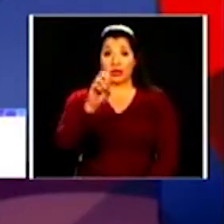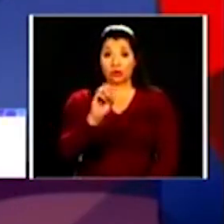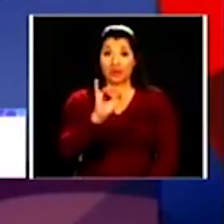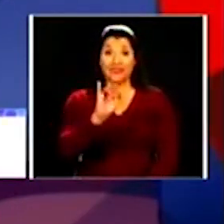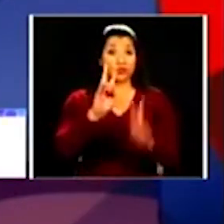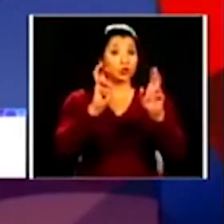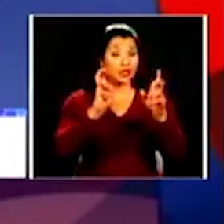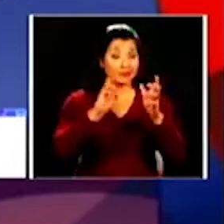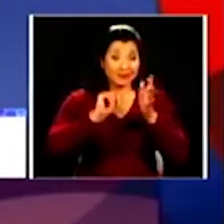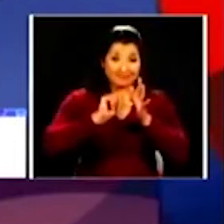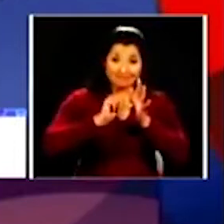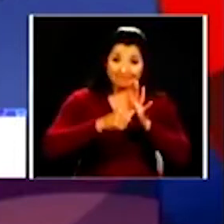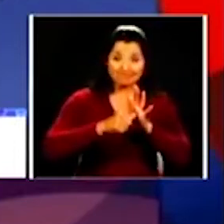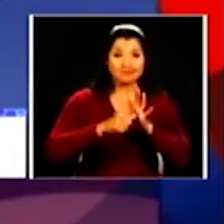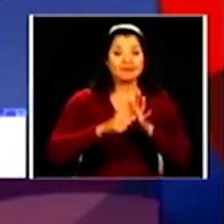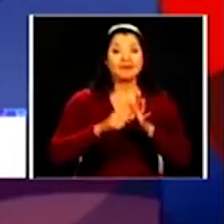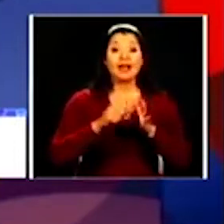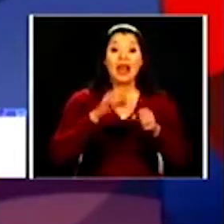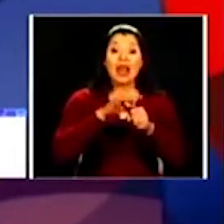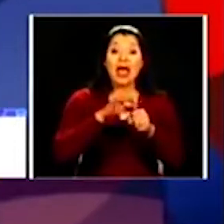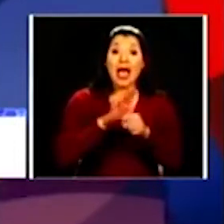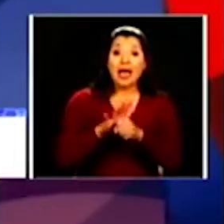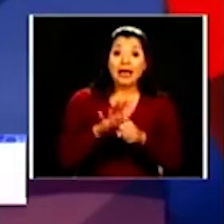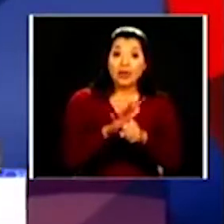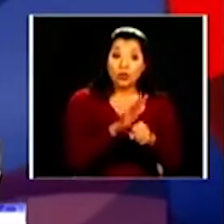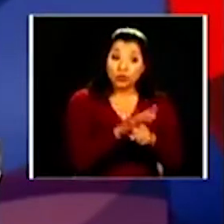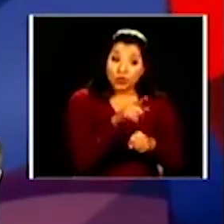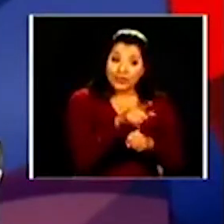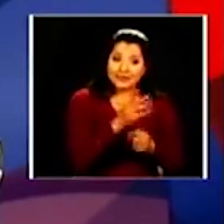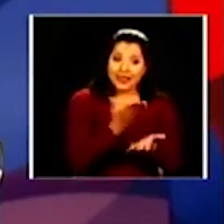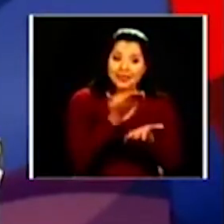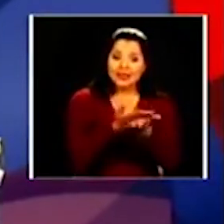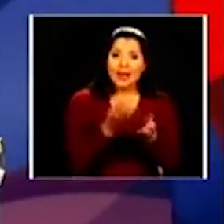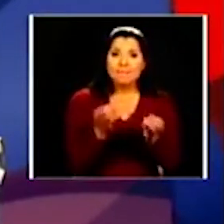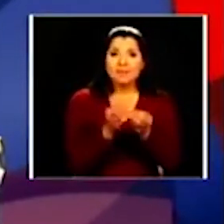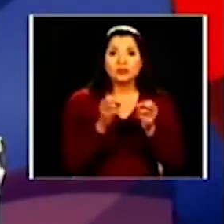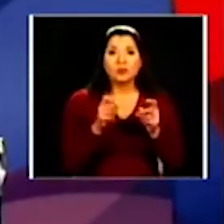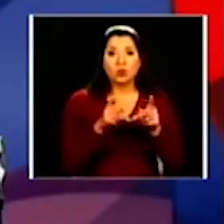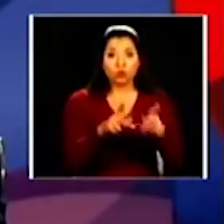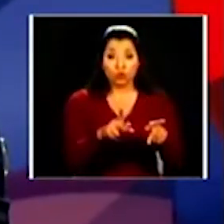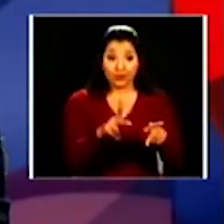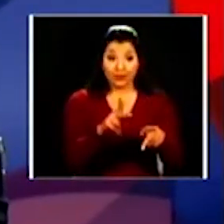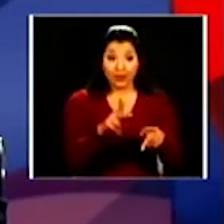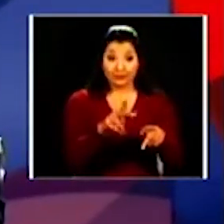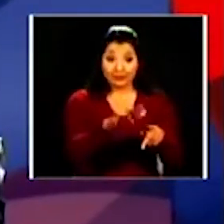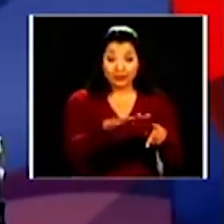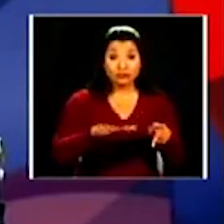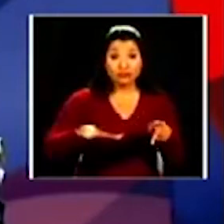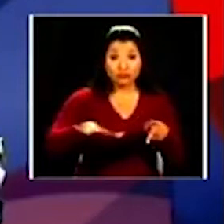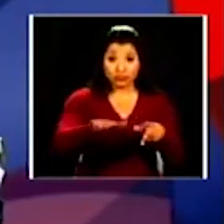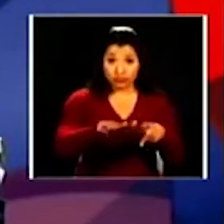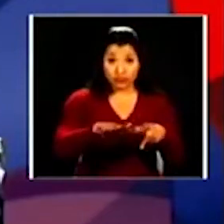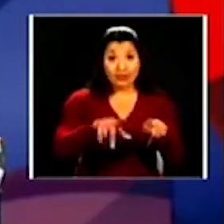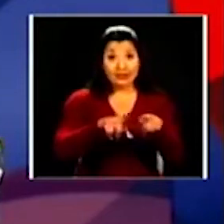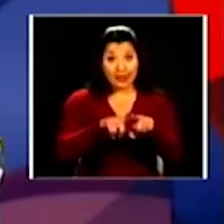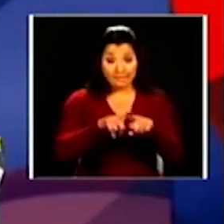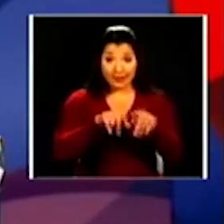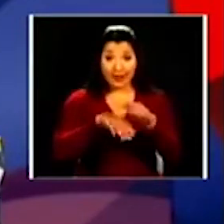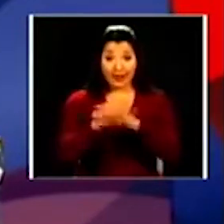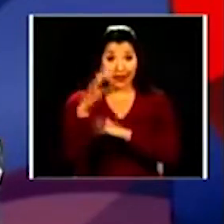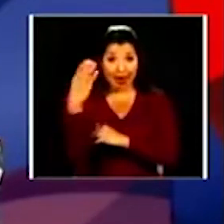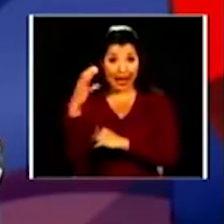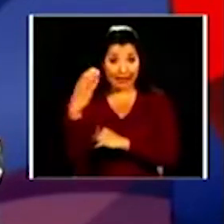centrales. Además, es la agricultura la que genera mayor empleo en las zonas rurales y también en la zona rural de Cartago. Es